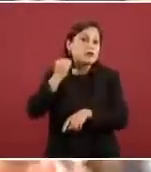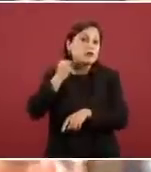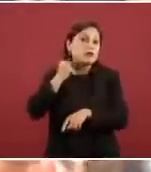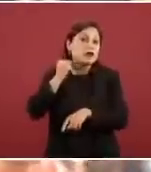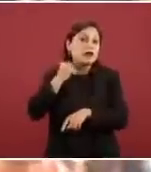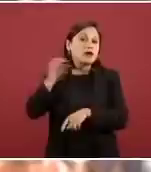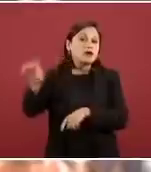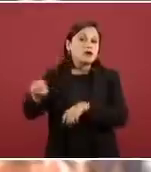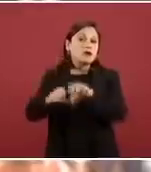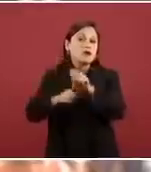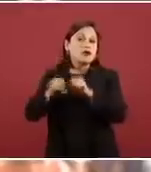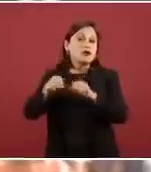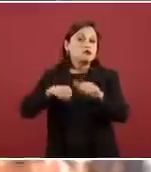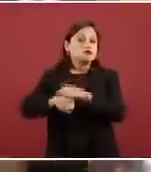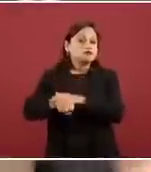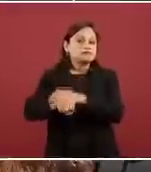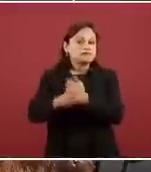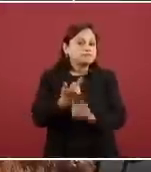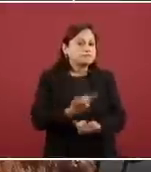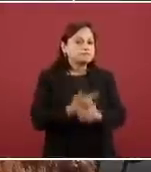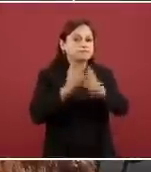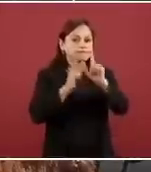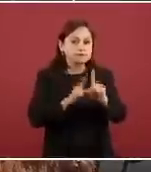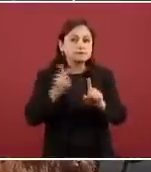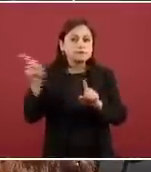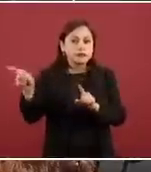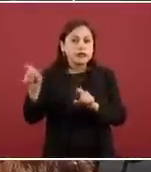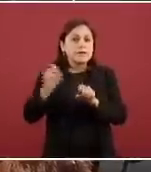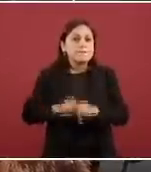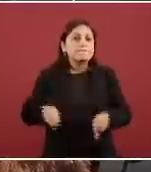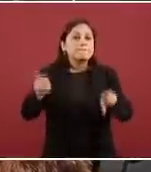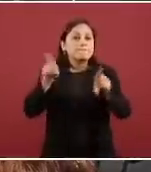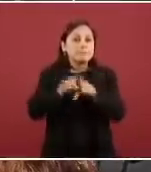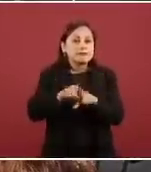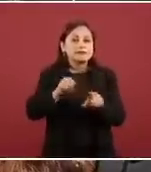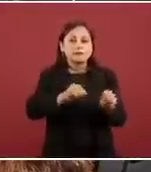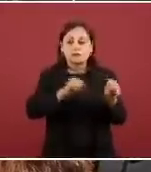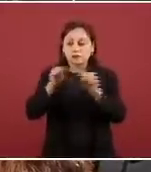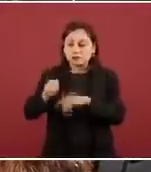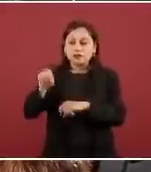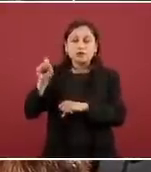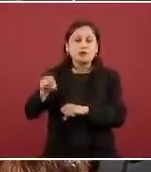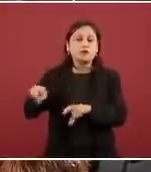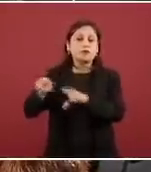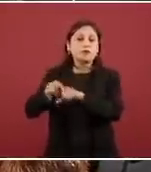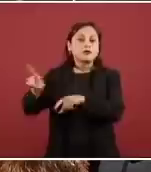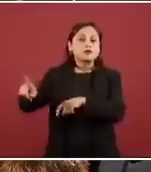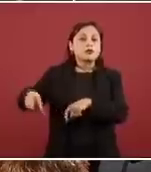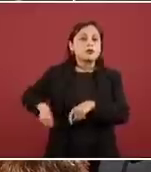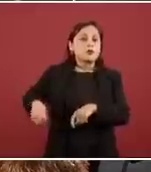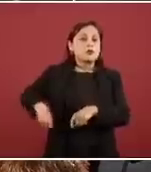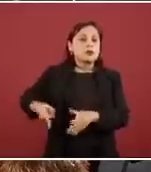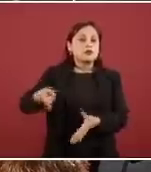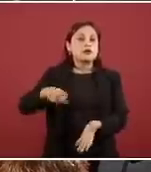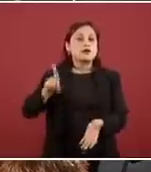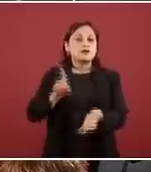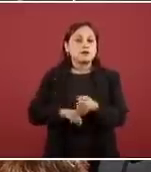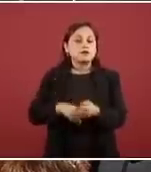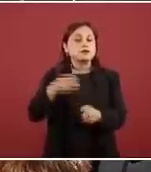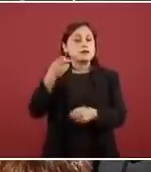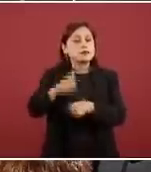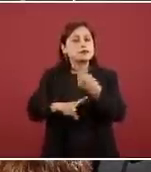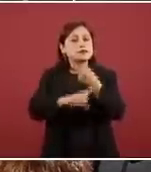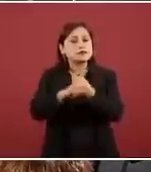liberación de los presos. Sí. Y su retorno allá tiene que ver con el caso de Santa Marta y las agresiones. Sí, sí,